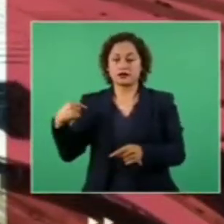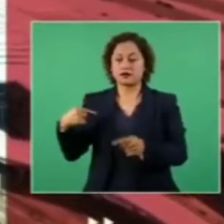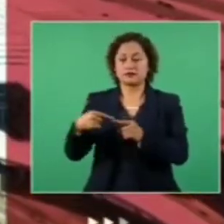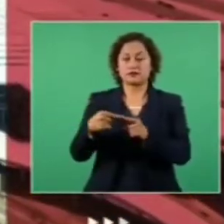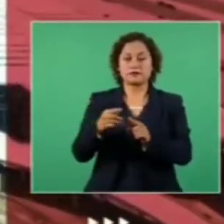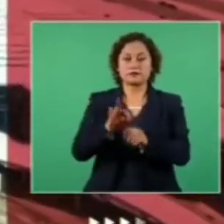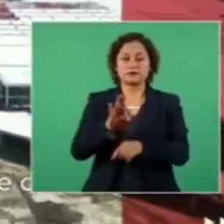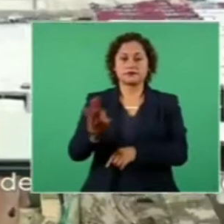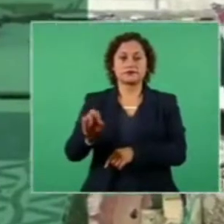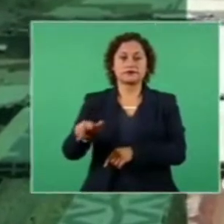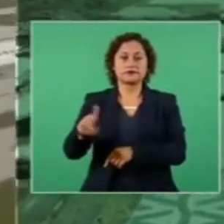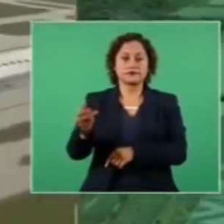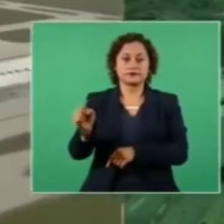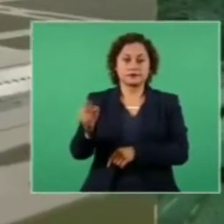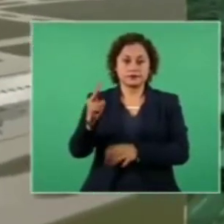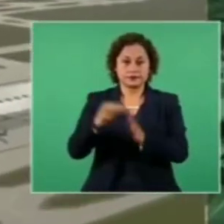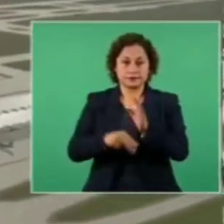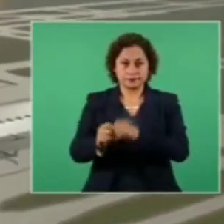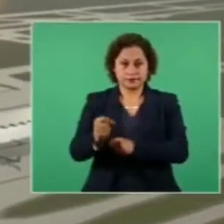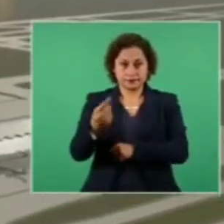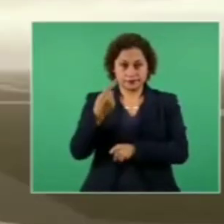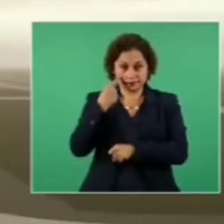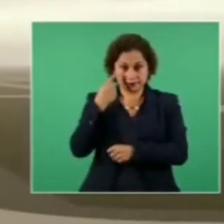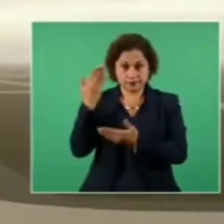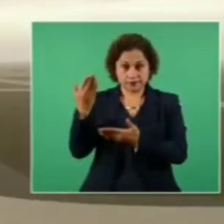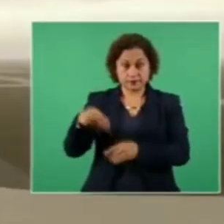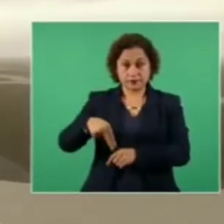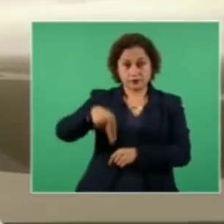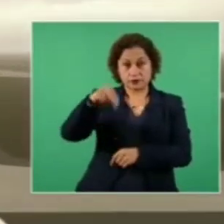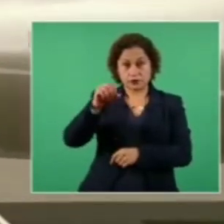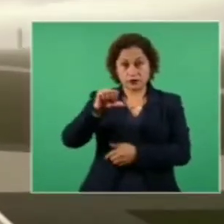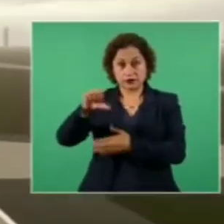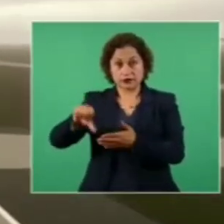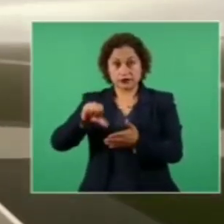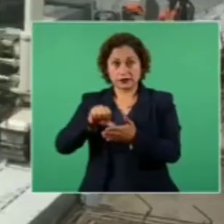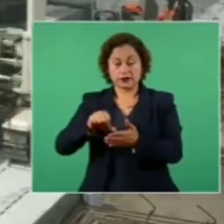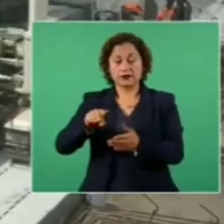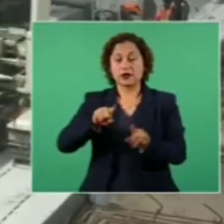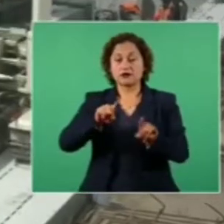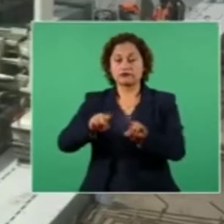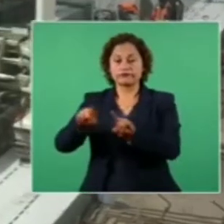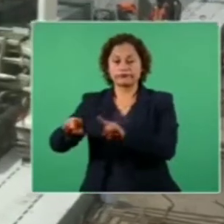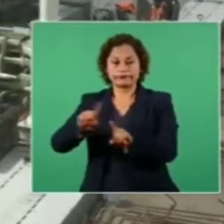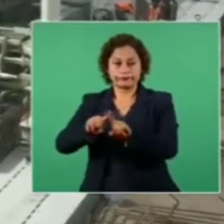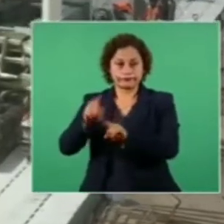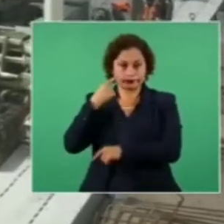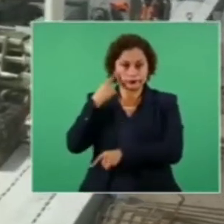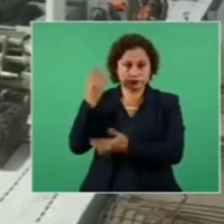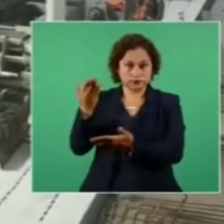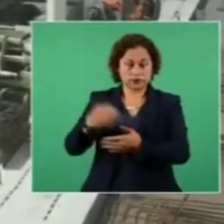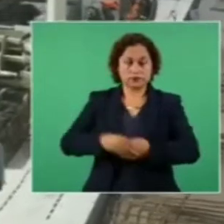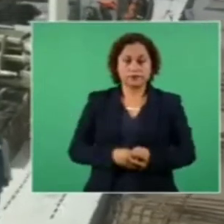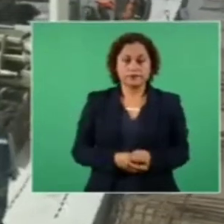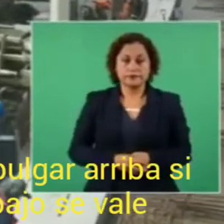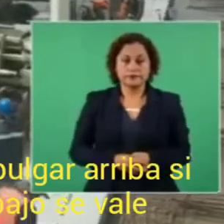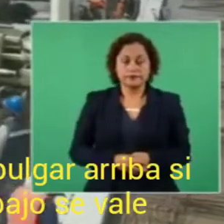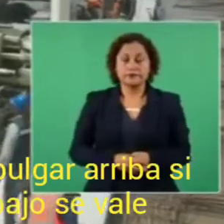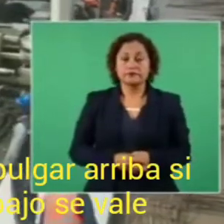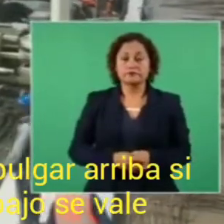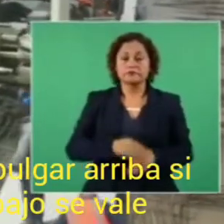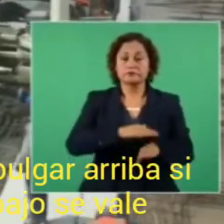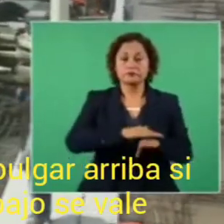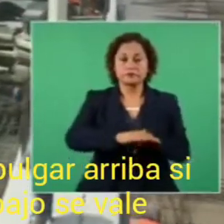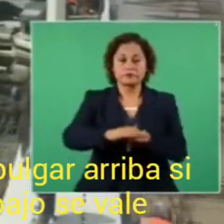2021. En la pista norte y central, plataformas y rodajes, se realiza la aplicación de riego en pista y tendido